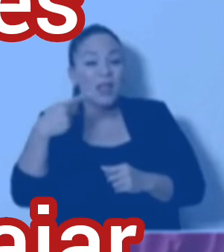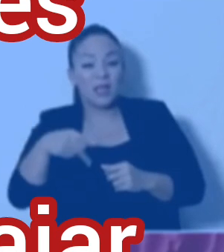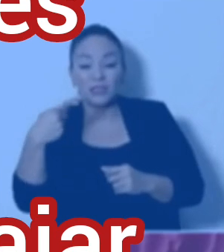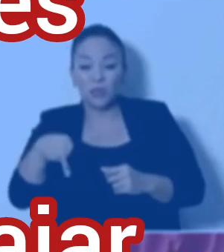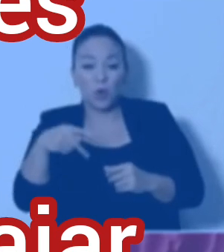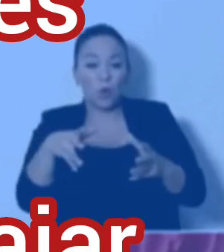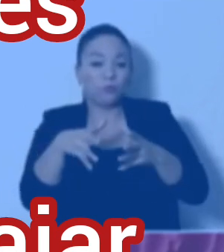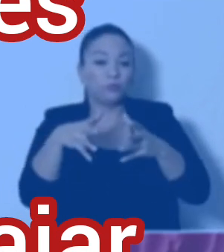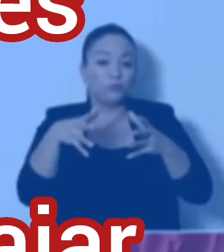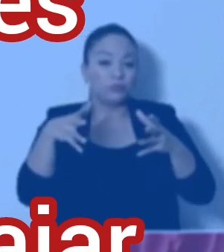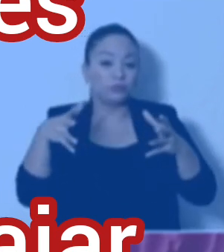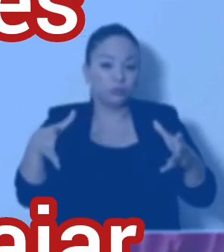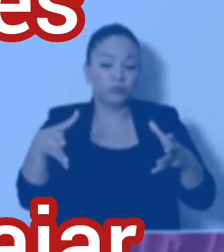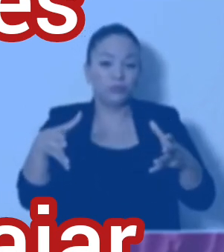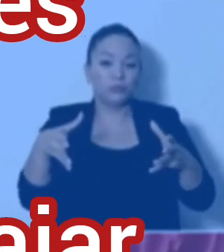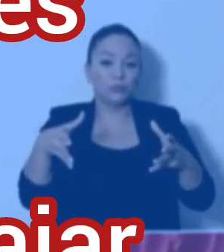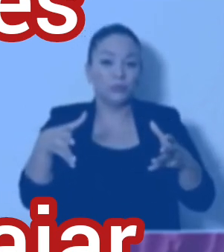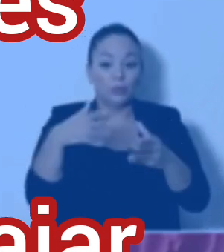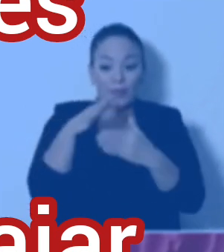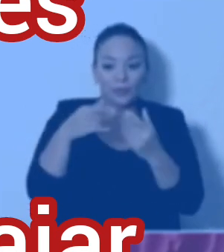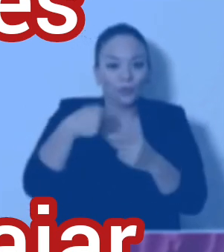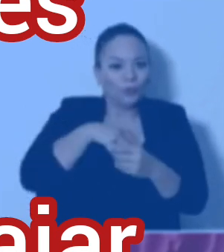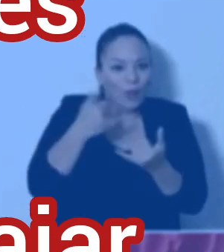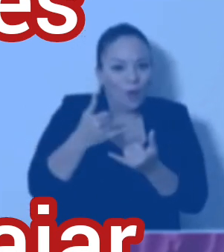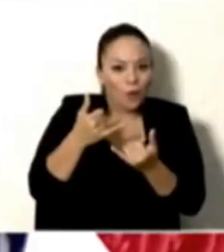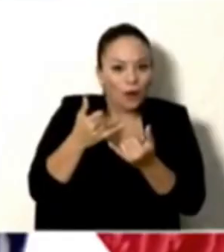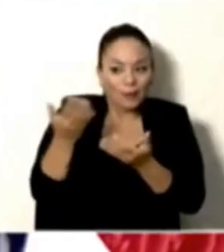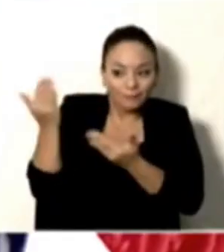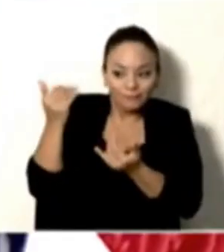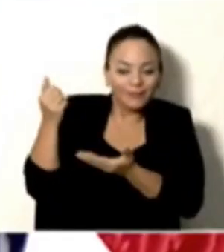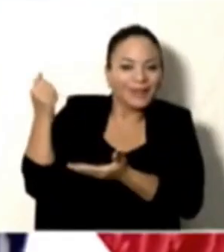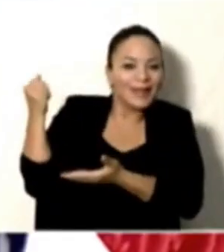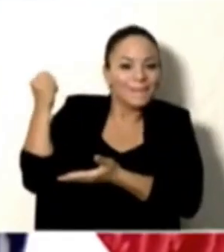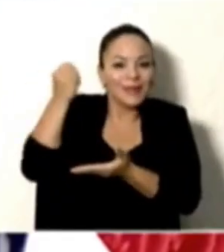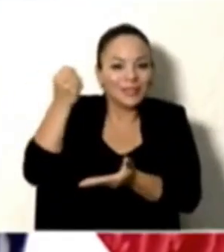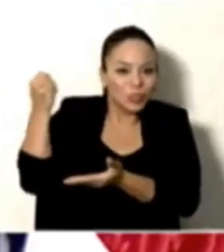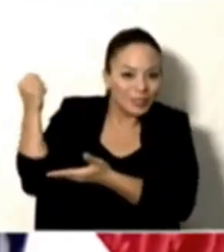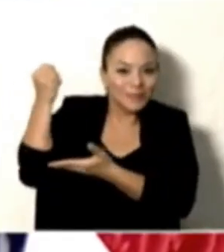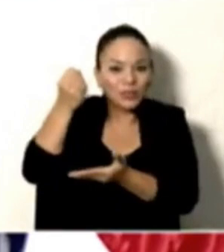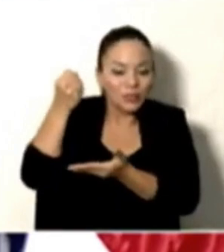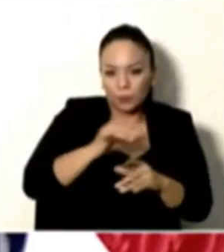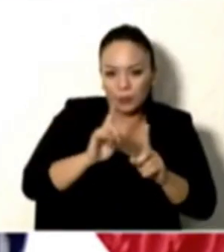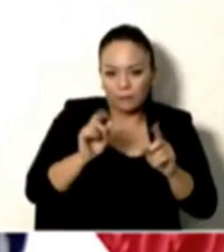que todas esas inversiones que estamos atrayendo salgan en carrera.